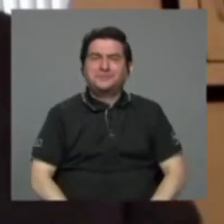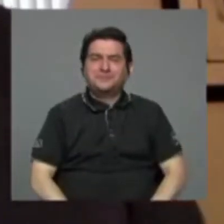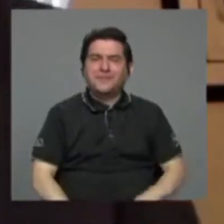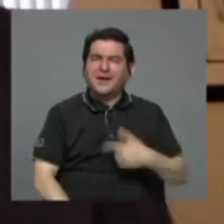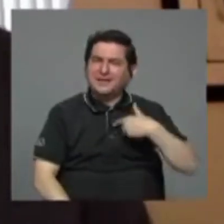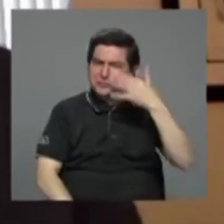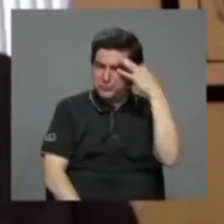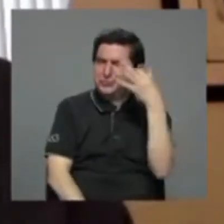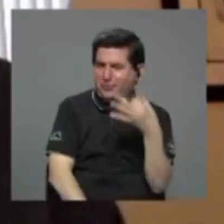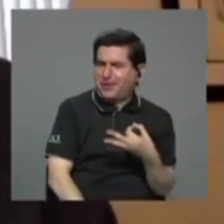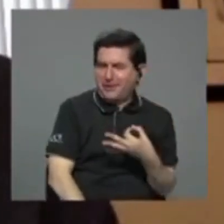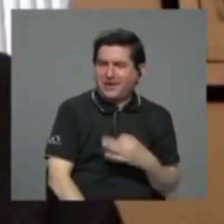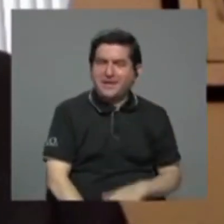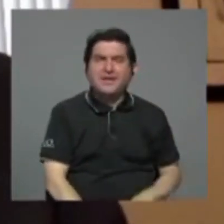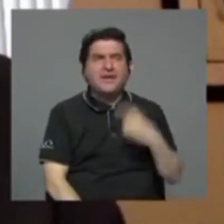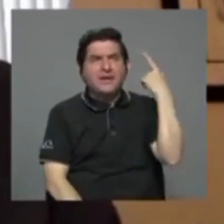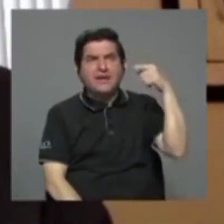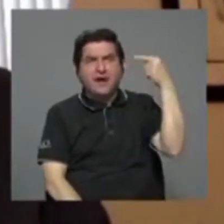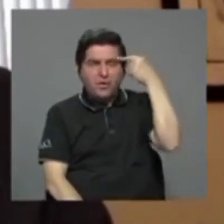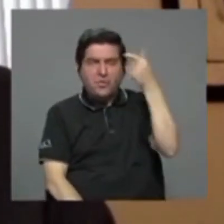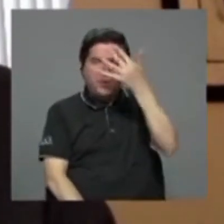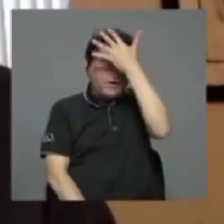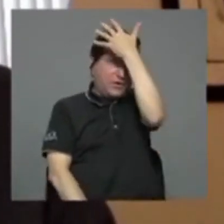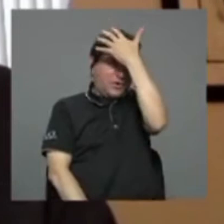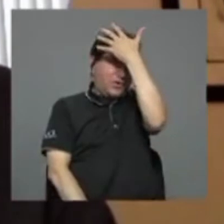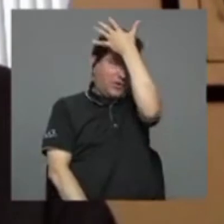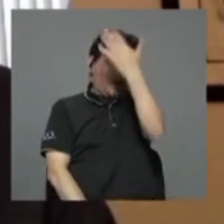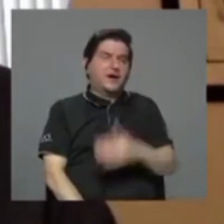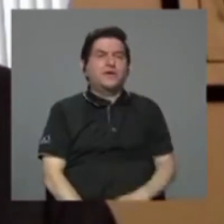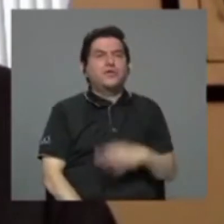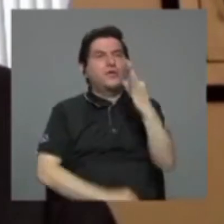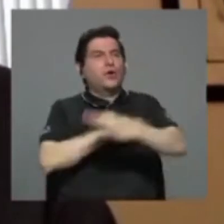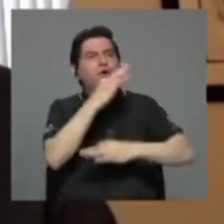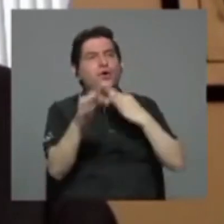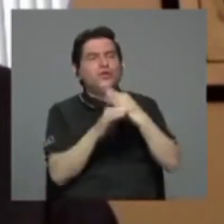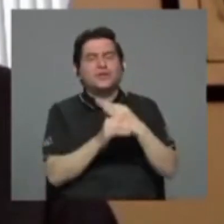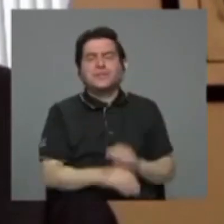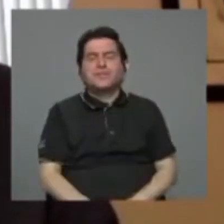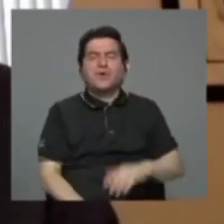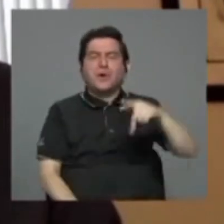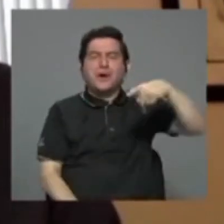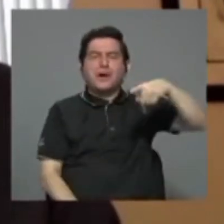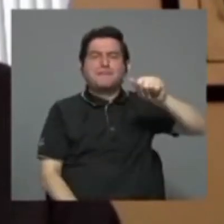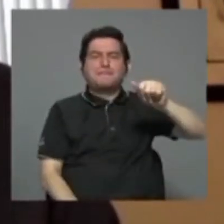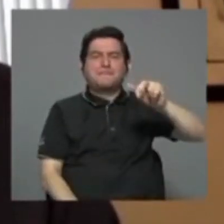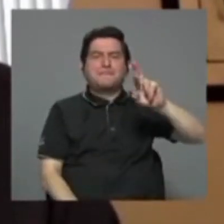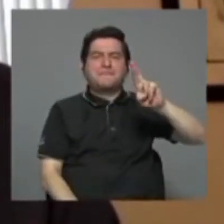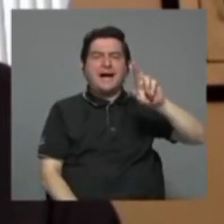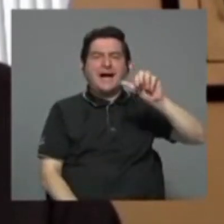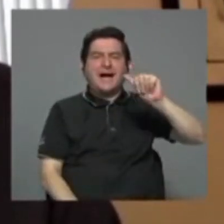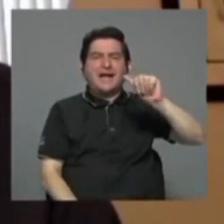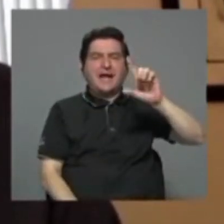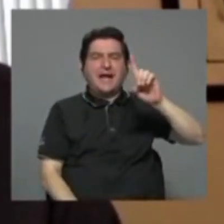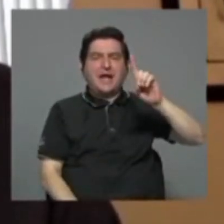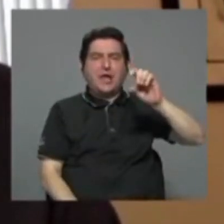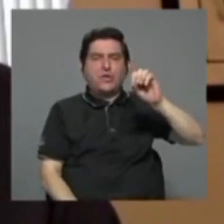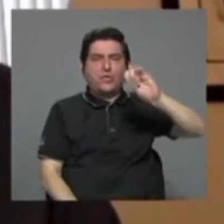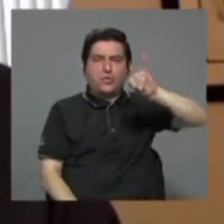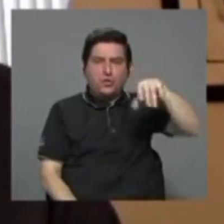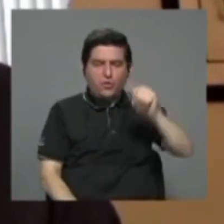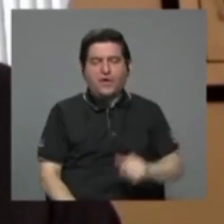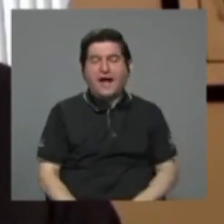Yo creo que con el gobierno de don Carlos Alvarado hubo una especie de paradoja, y fue que la